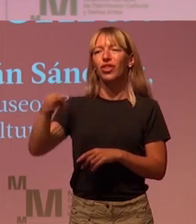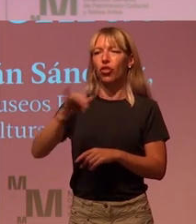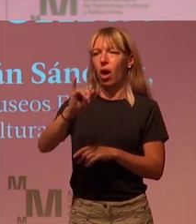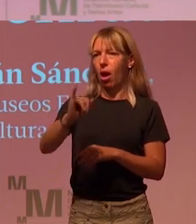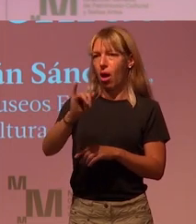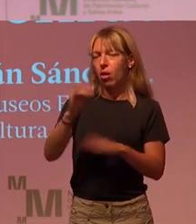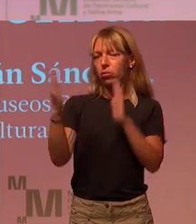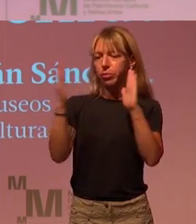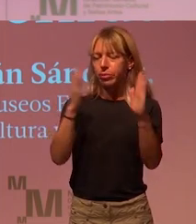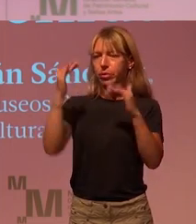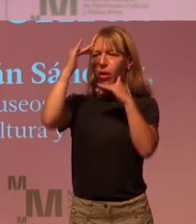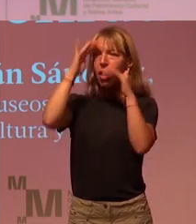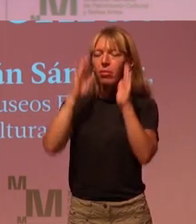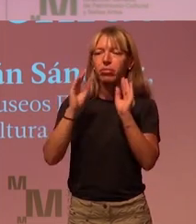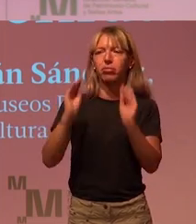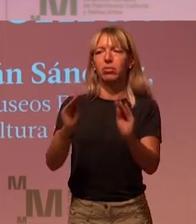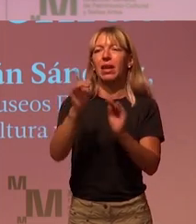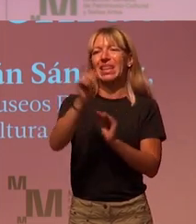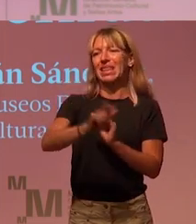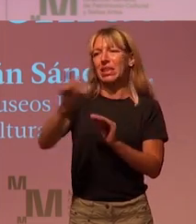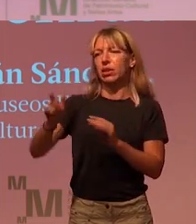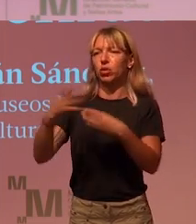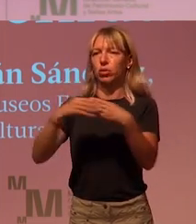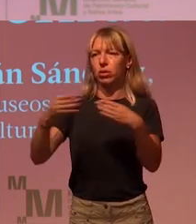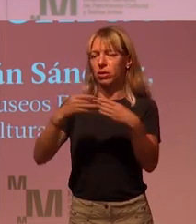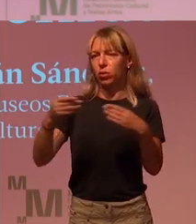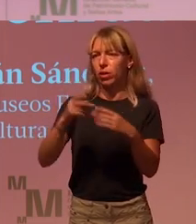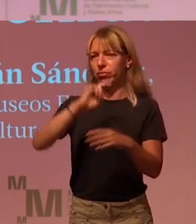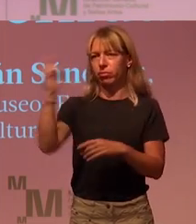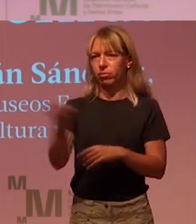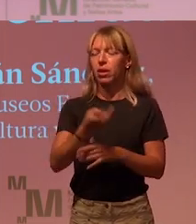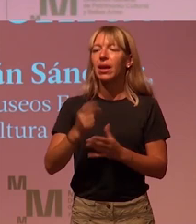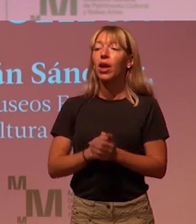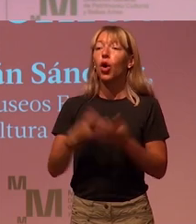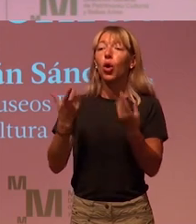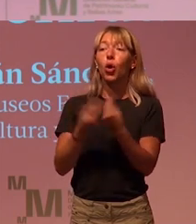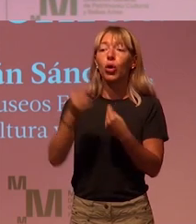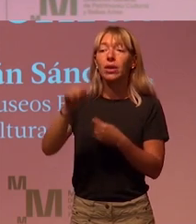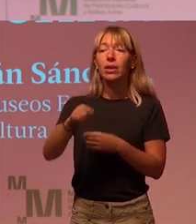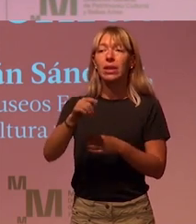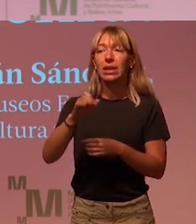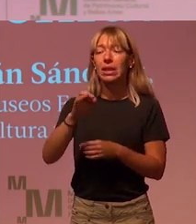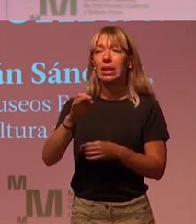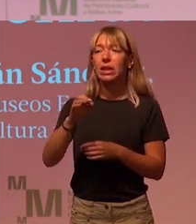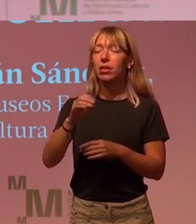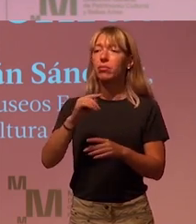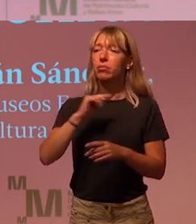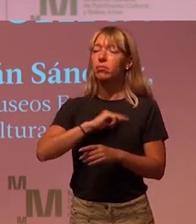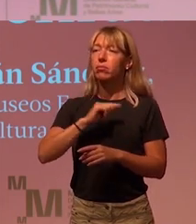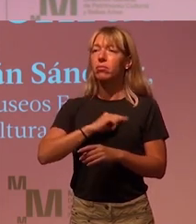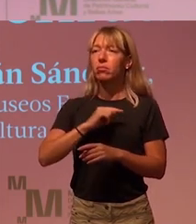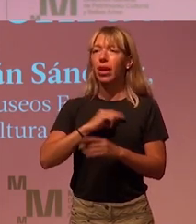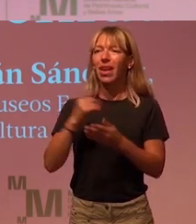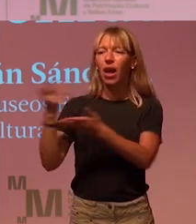la hora de atender a sus distintos usuarios. Con este mismo espíritu de acogida,